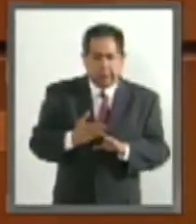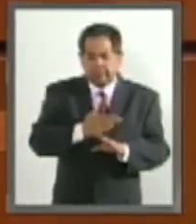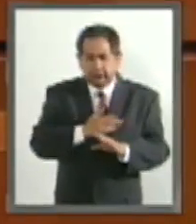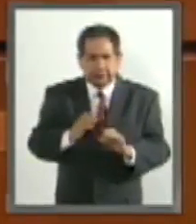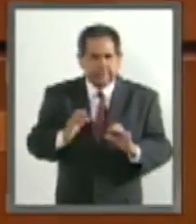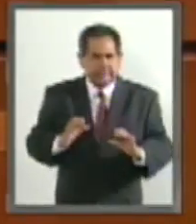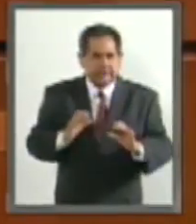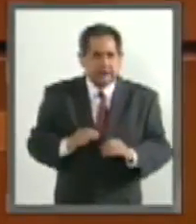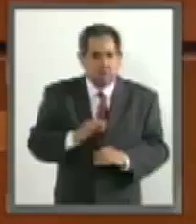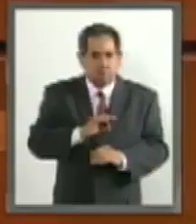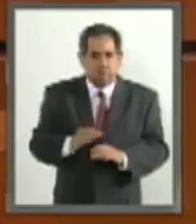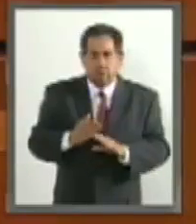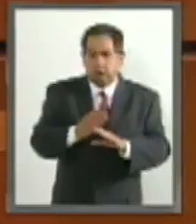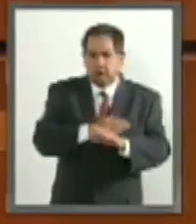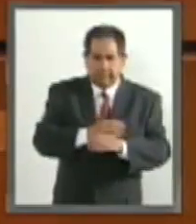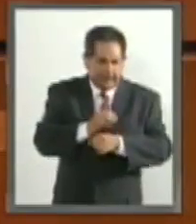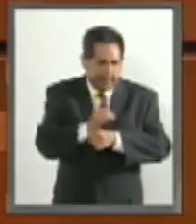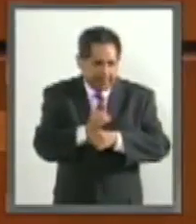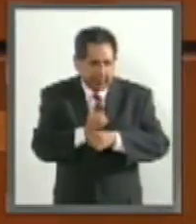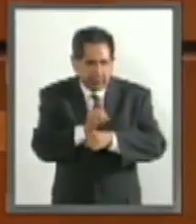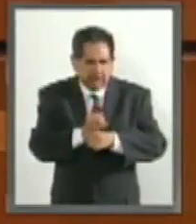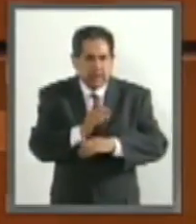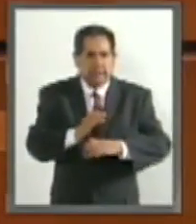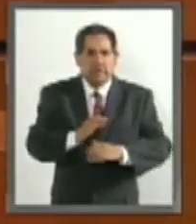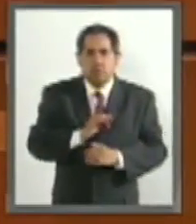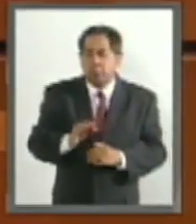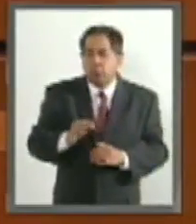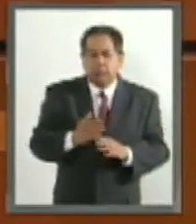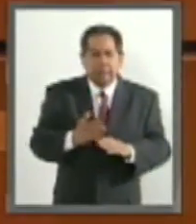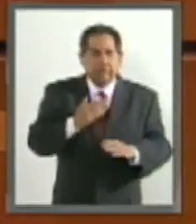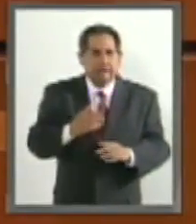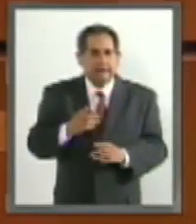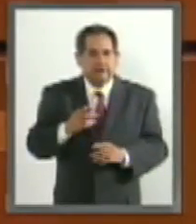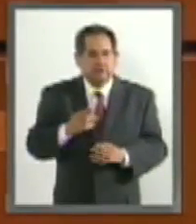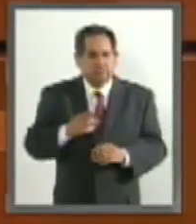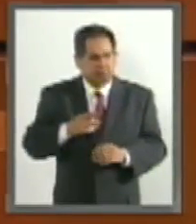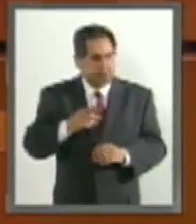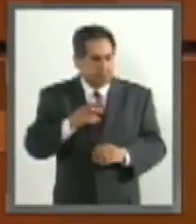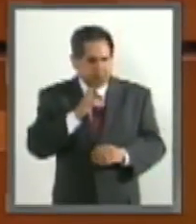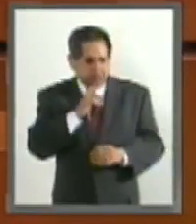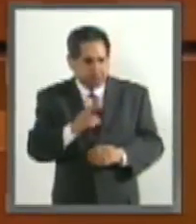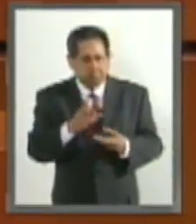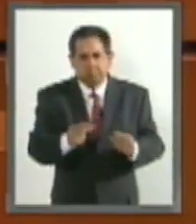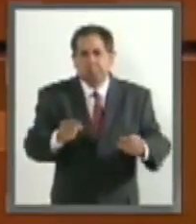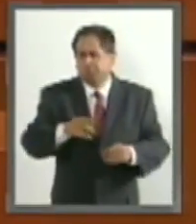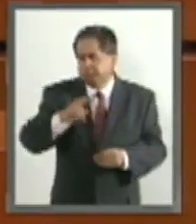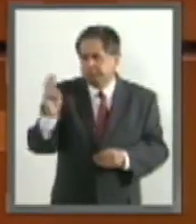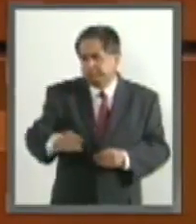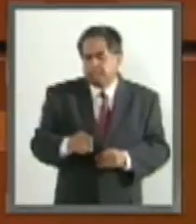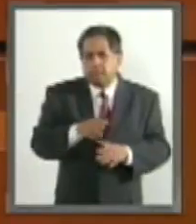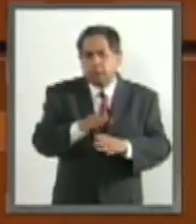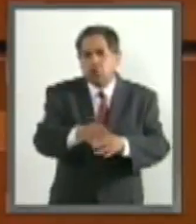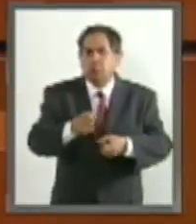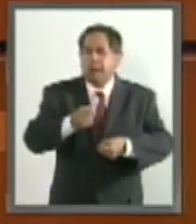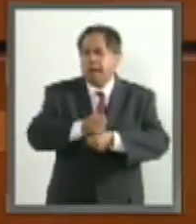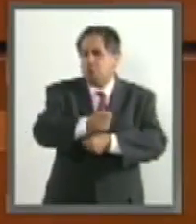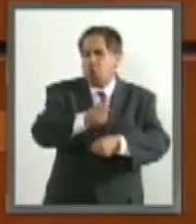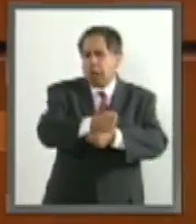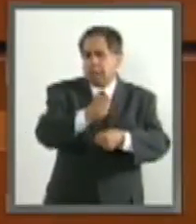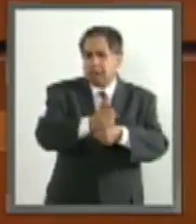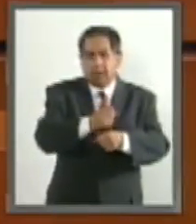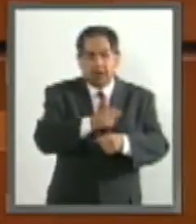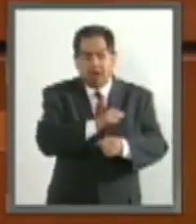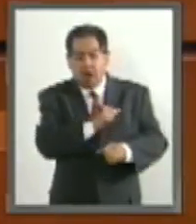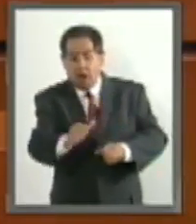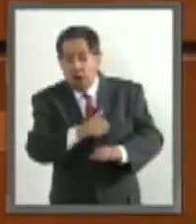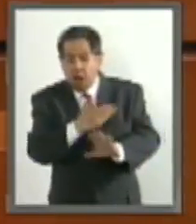podemos investigar y puede haber casos resueltos en materia de violencia en contra de las mujeres